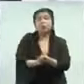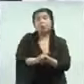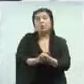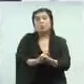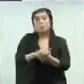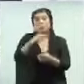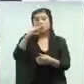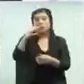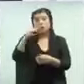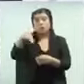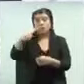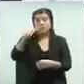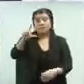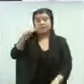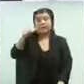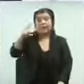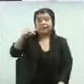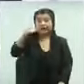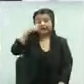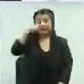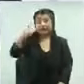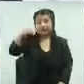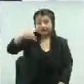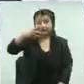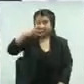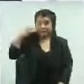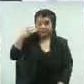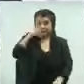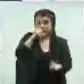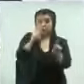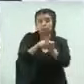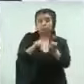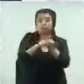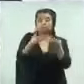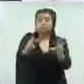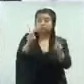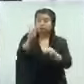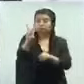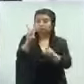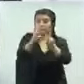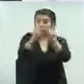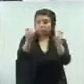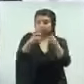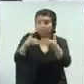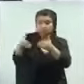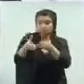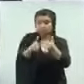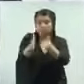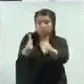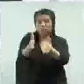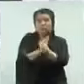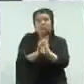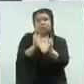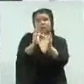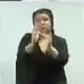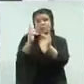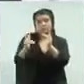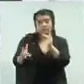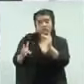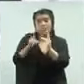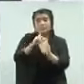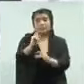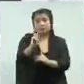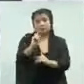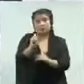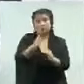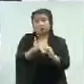Coatepeque, Malacatán, ya con esas dos rutas, ya el tema del esa ruta colapsada, pues la mejor vía va a